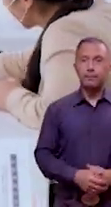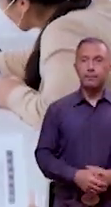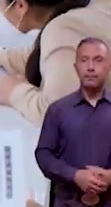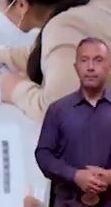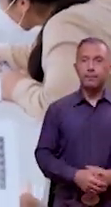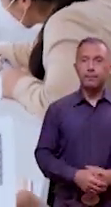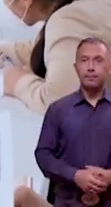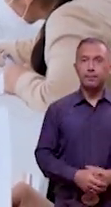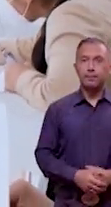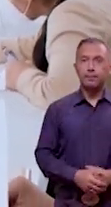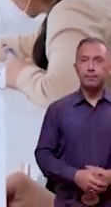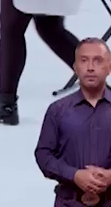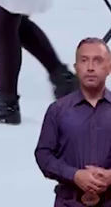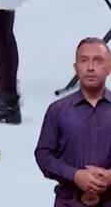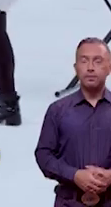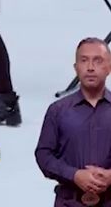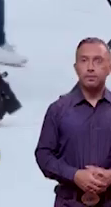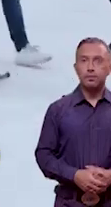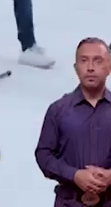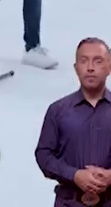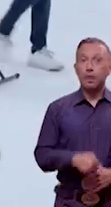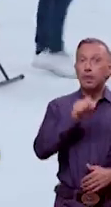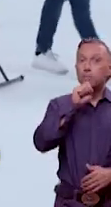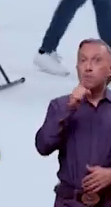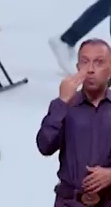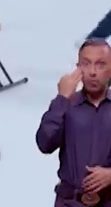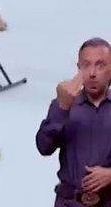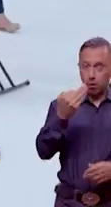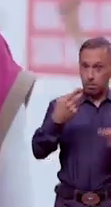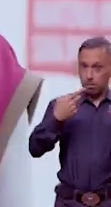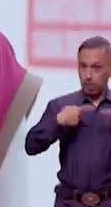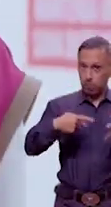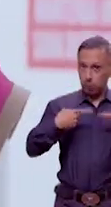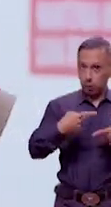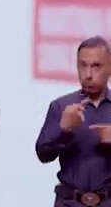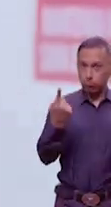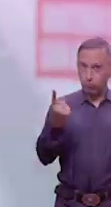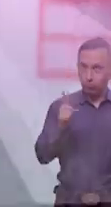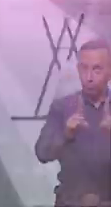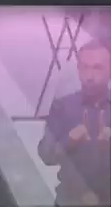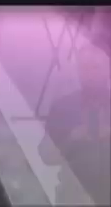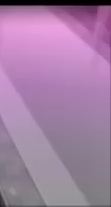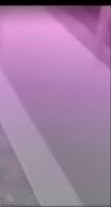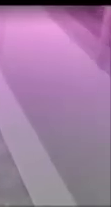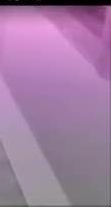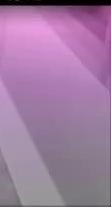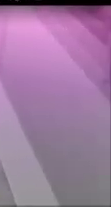imágenes y edición de Guillermo Luévanos, para Quiero Noticias, Luis Antonio Salazar.